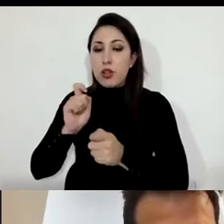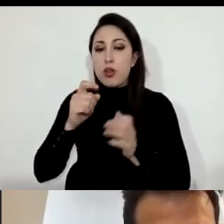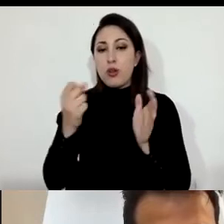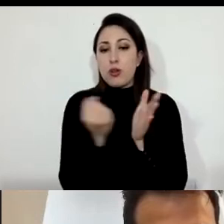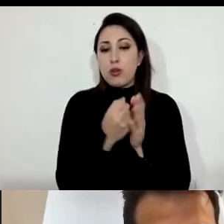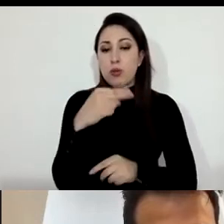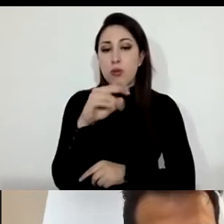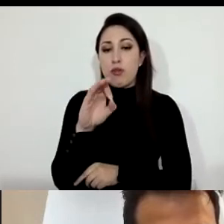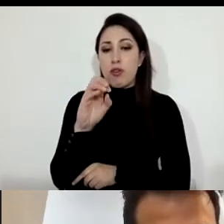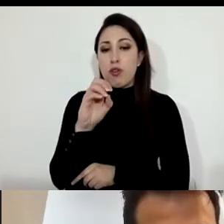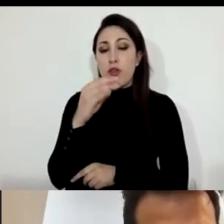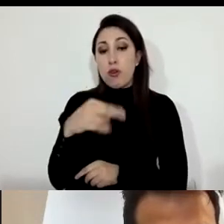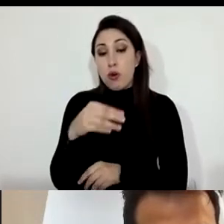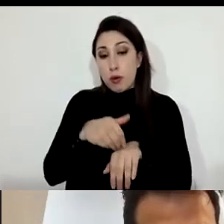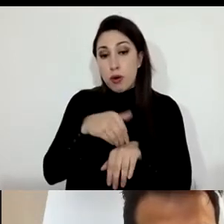folio